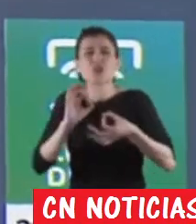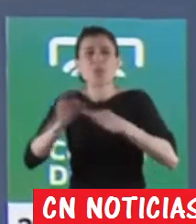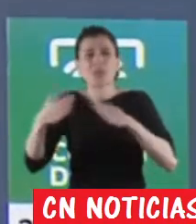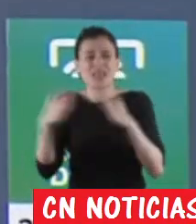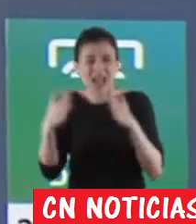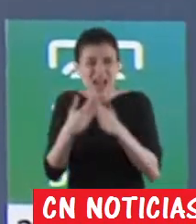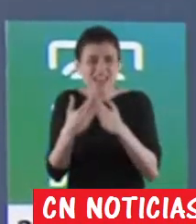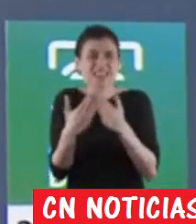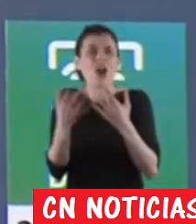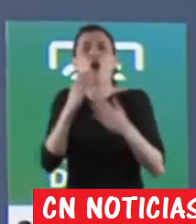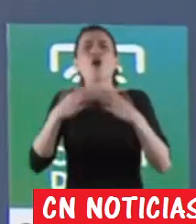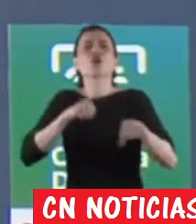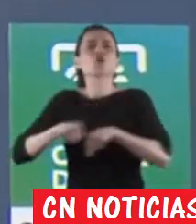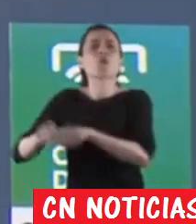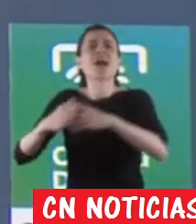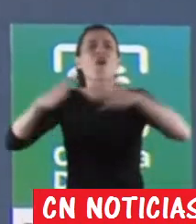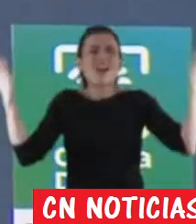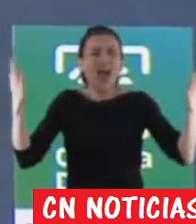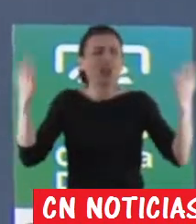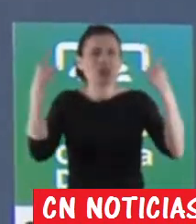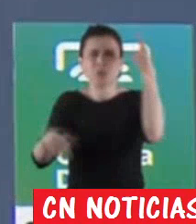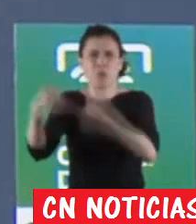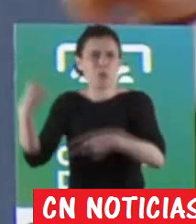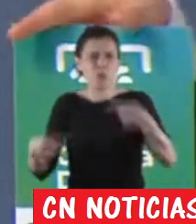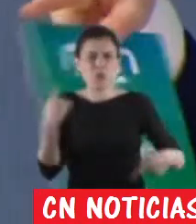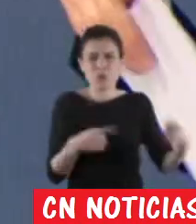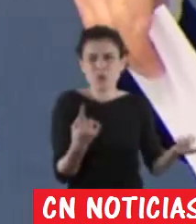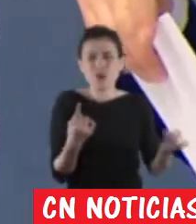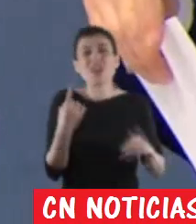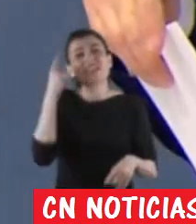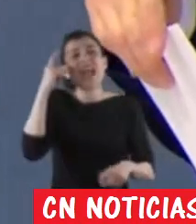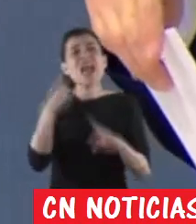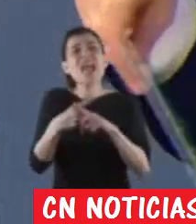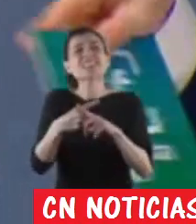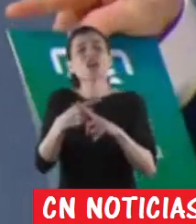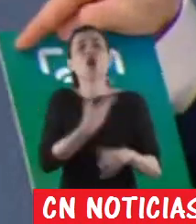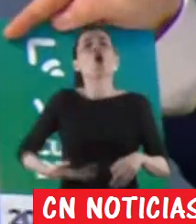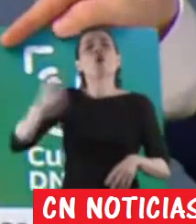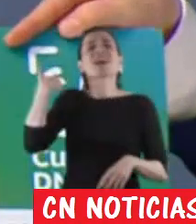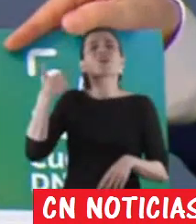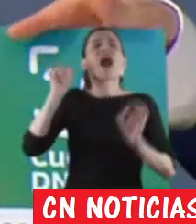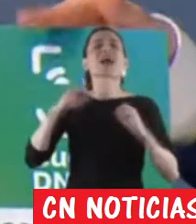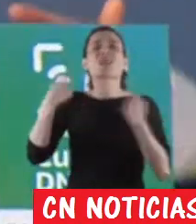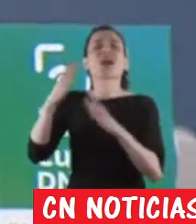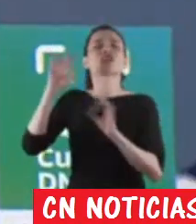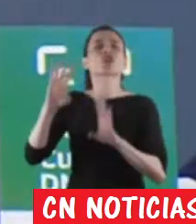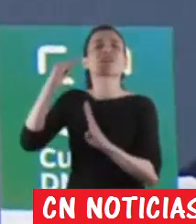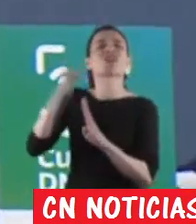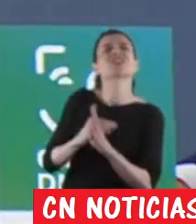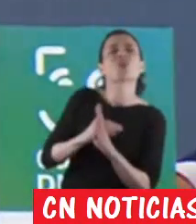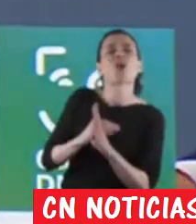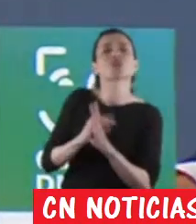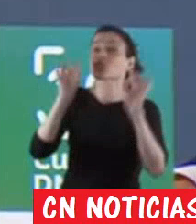grandes superficies, como en comercios de distinto tipo, porque en un gobierno anterior se hacía descuento, pero solo en los supermercados